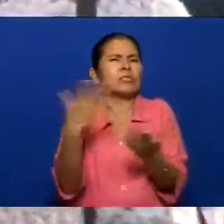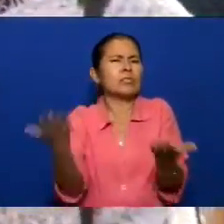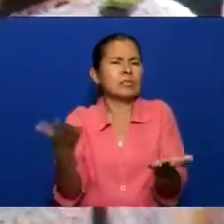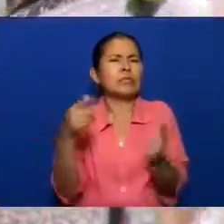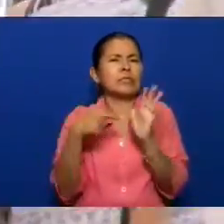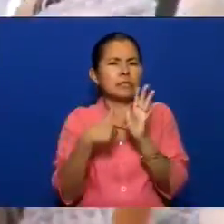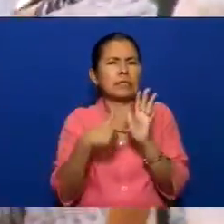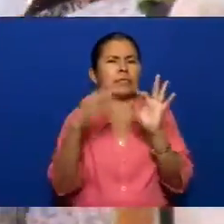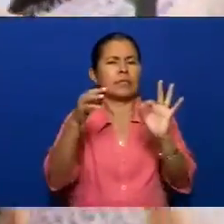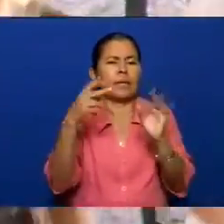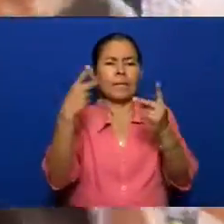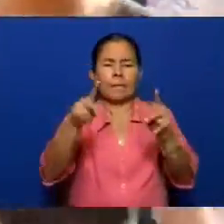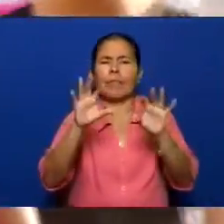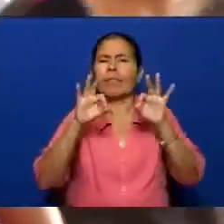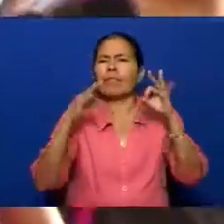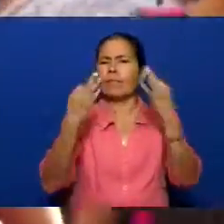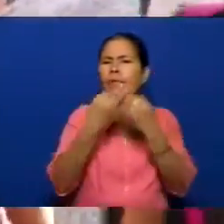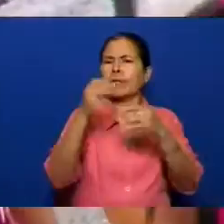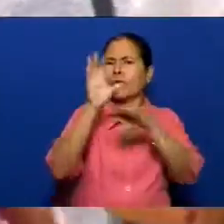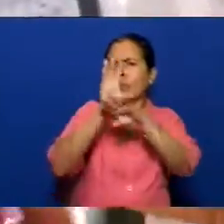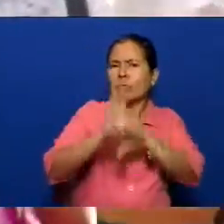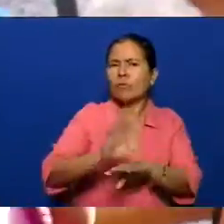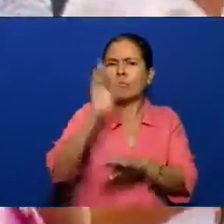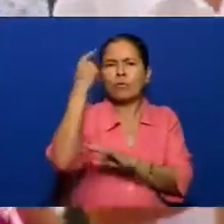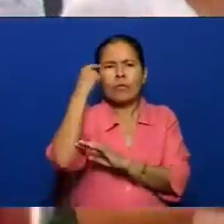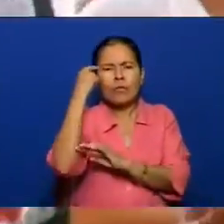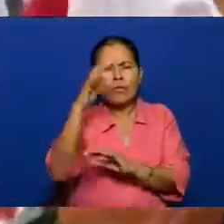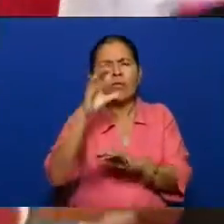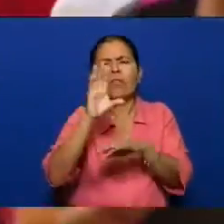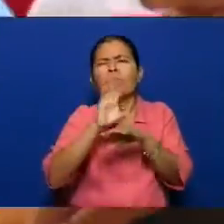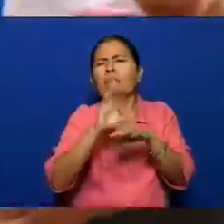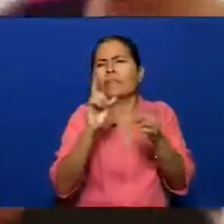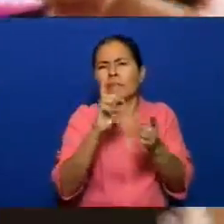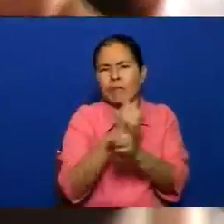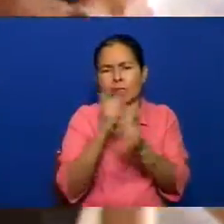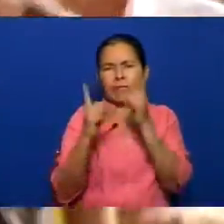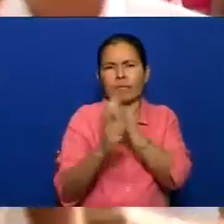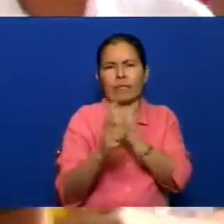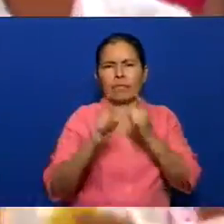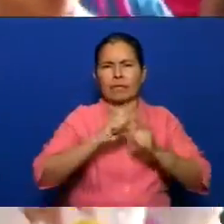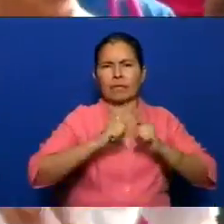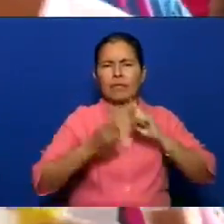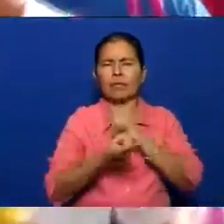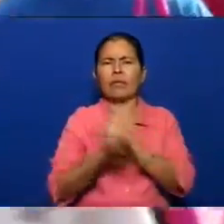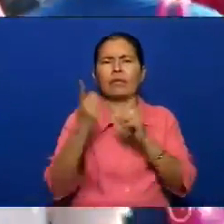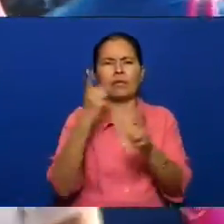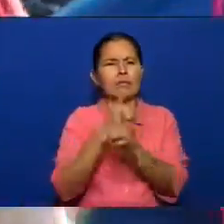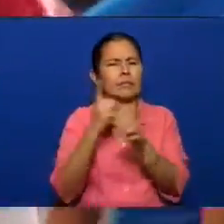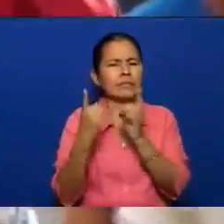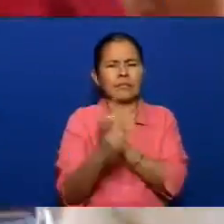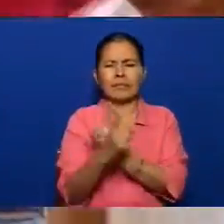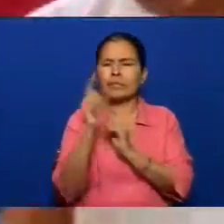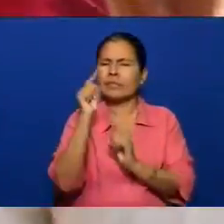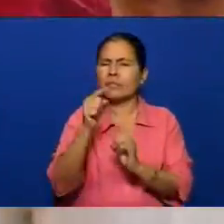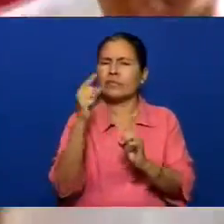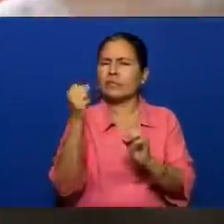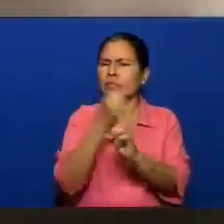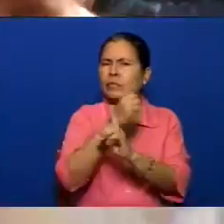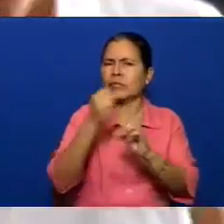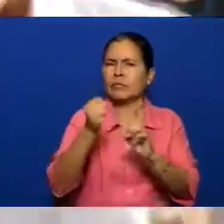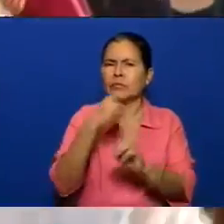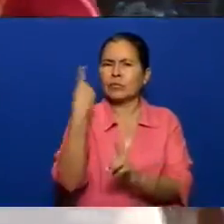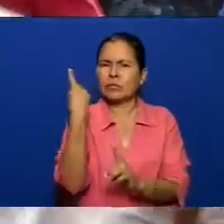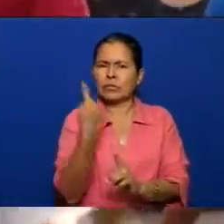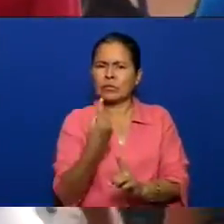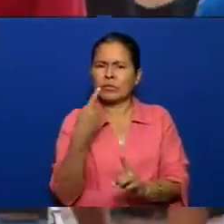culturales y las creencias de la sociedad deben cambiar, sobre todo en el tema de violencia. El reto no está en la implementación